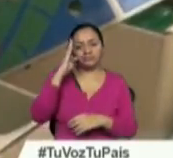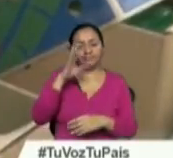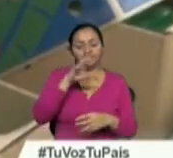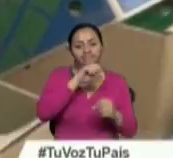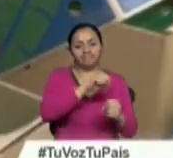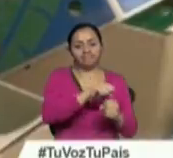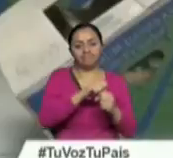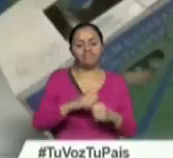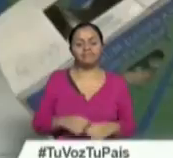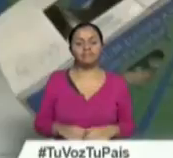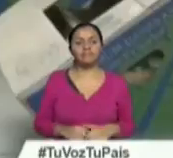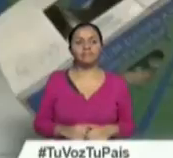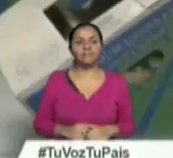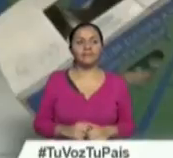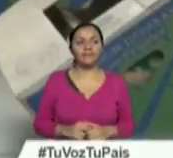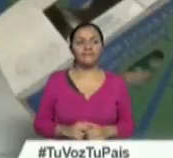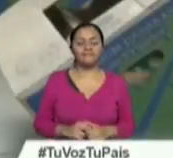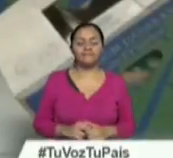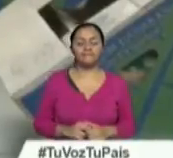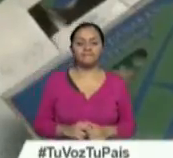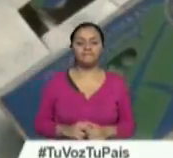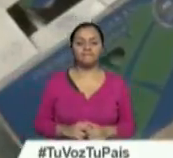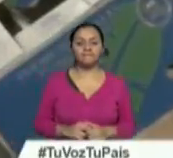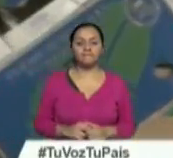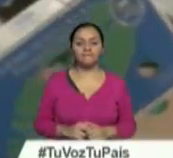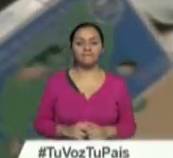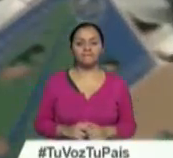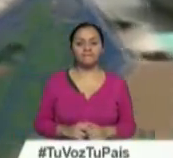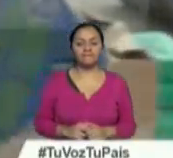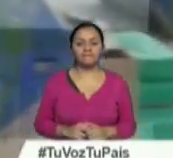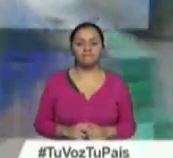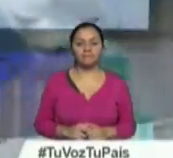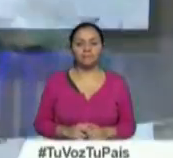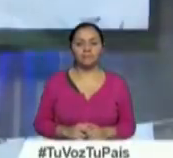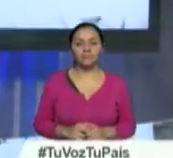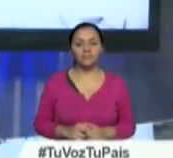competente. Carolina Díaz, Noticiero Ciudadano.